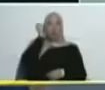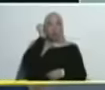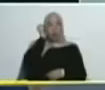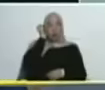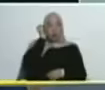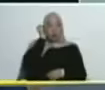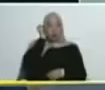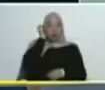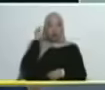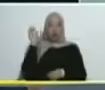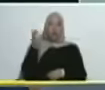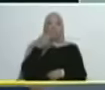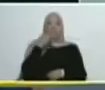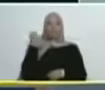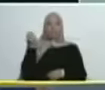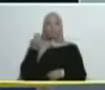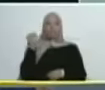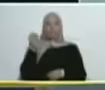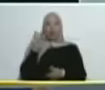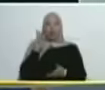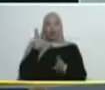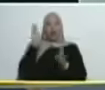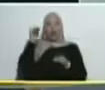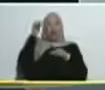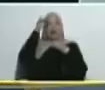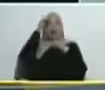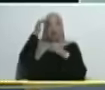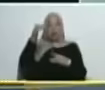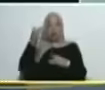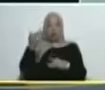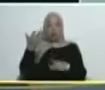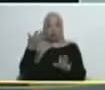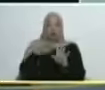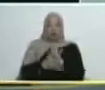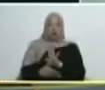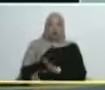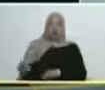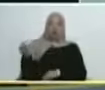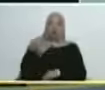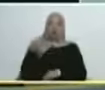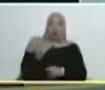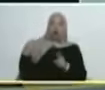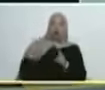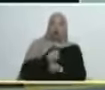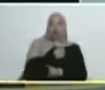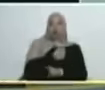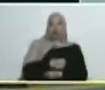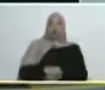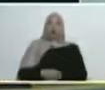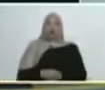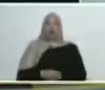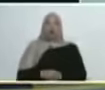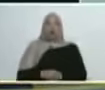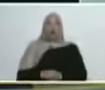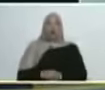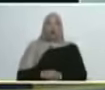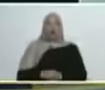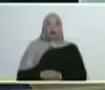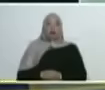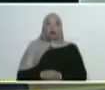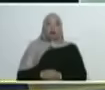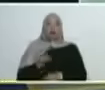misión Venezuela Joven, para atender a dos sectores de los más golpeados por las